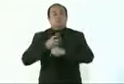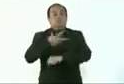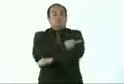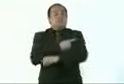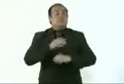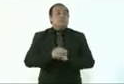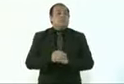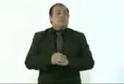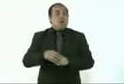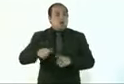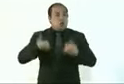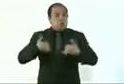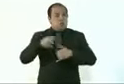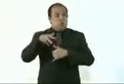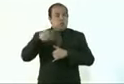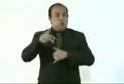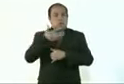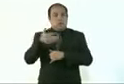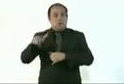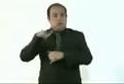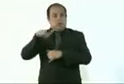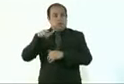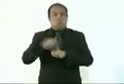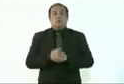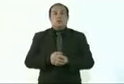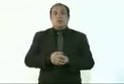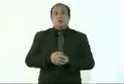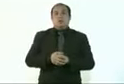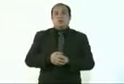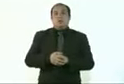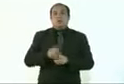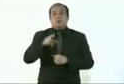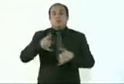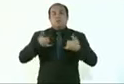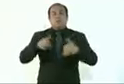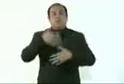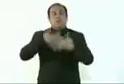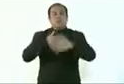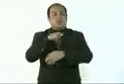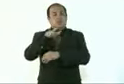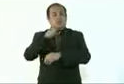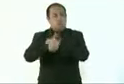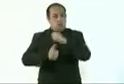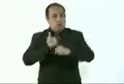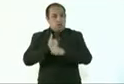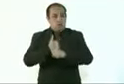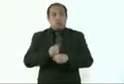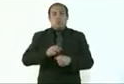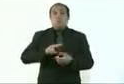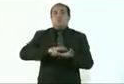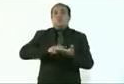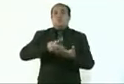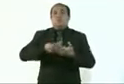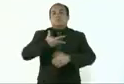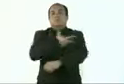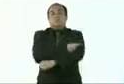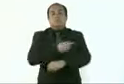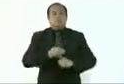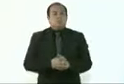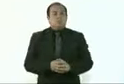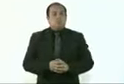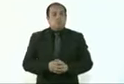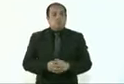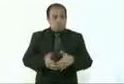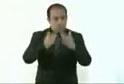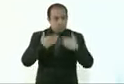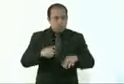17, adultos de 18 a 59 y jóvenes de 15 a 17 años con su esquema completo. Siguiente.